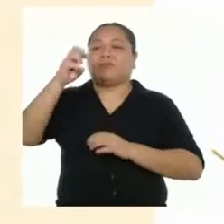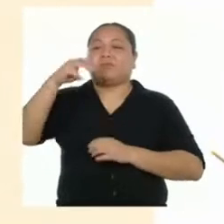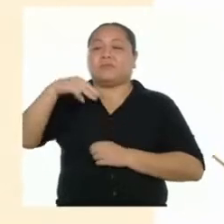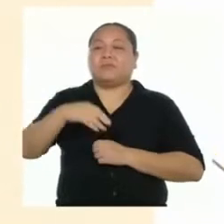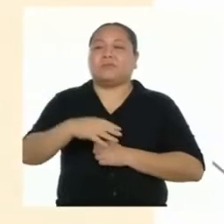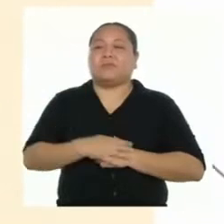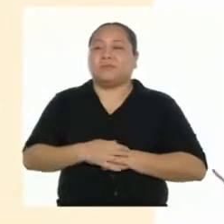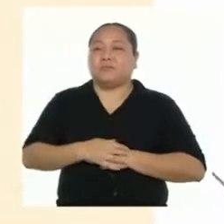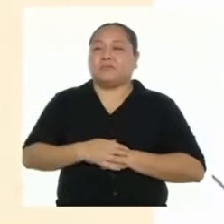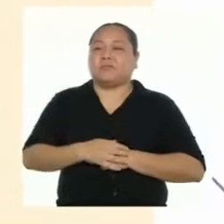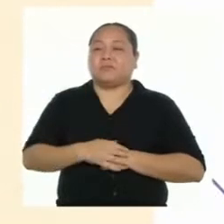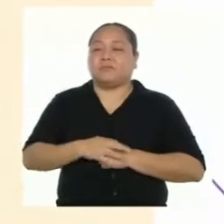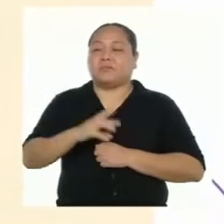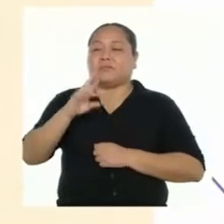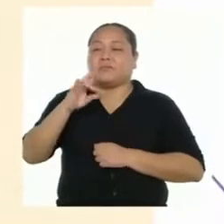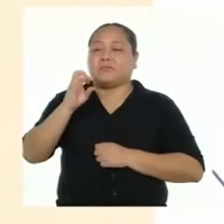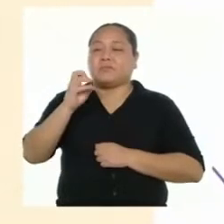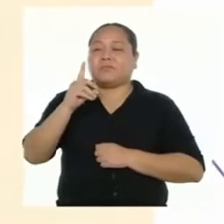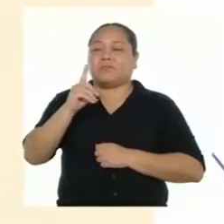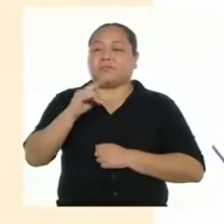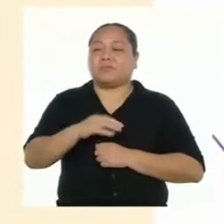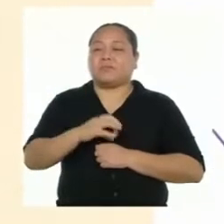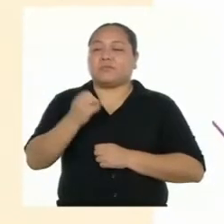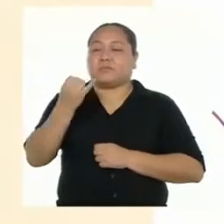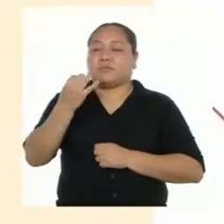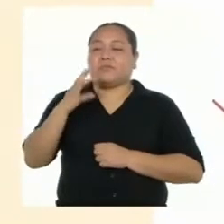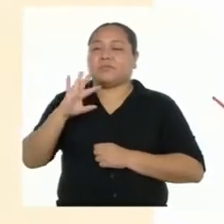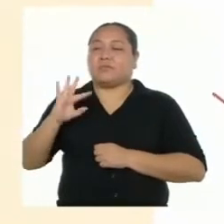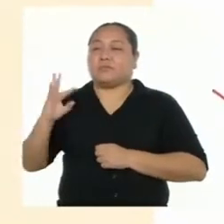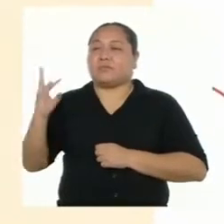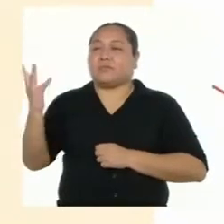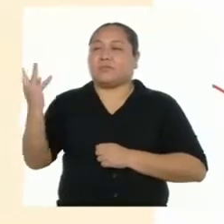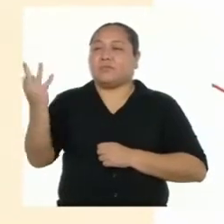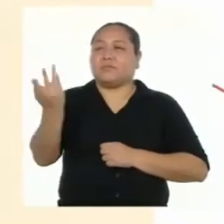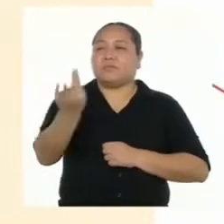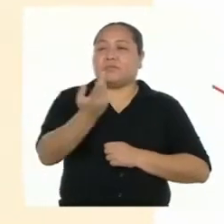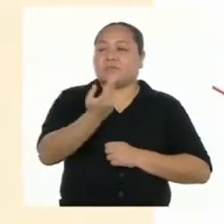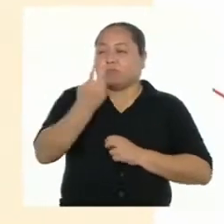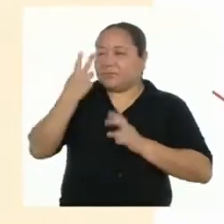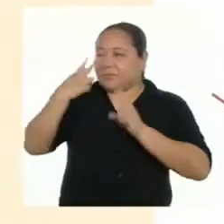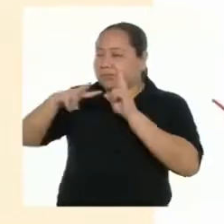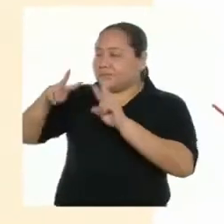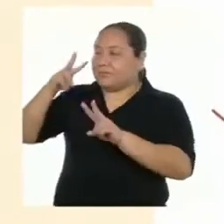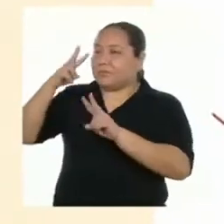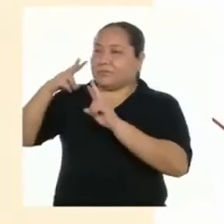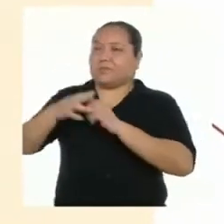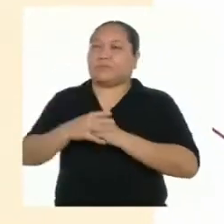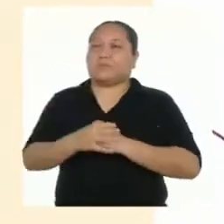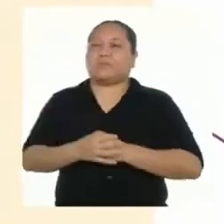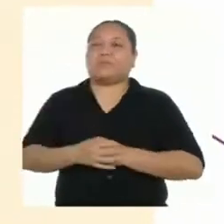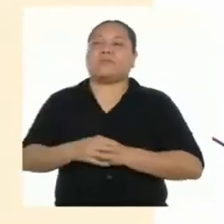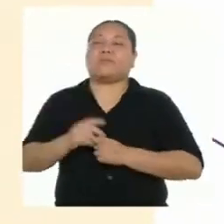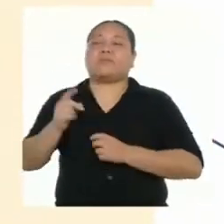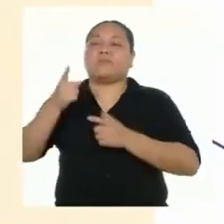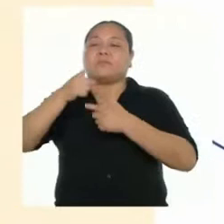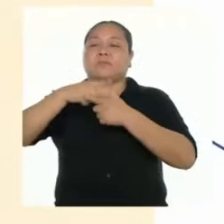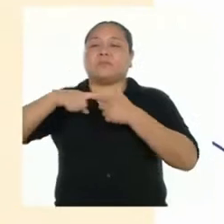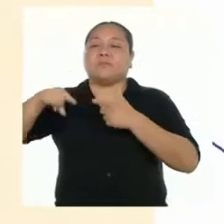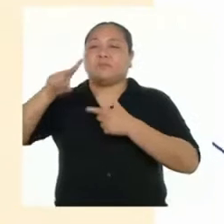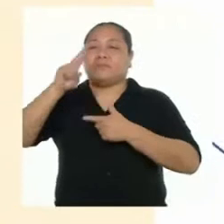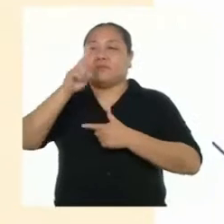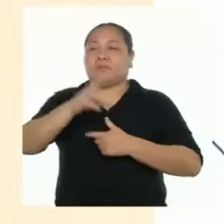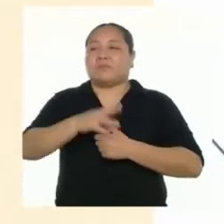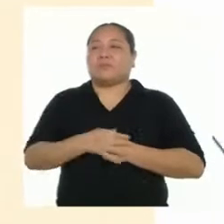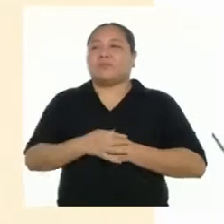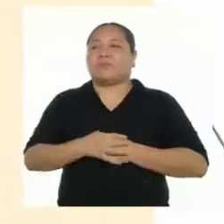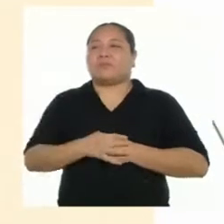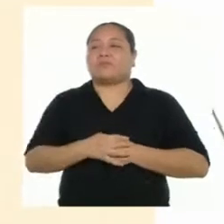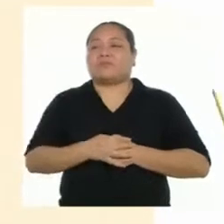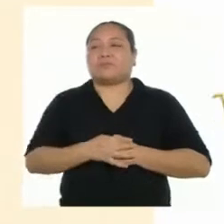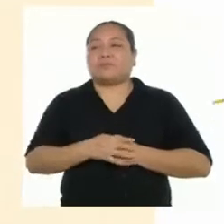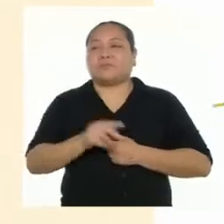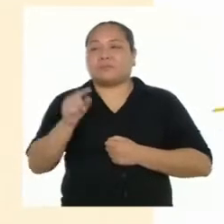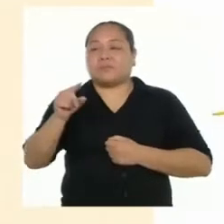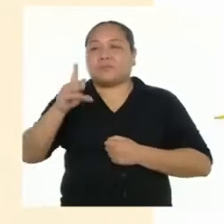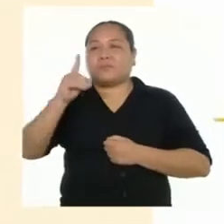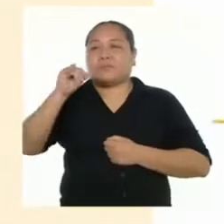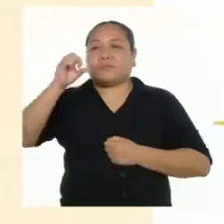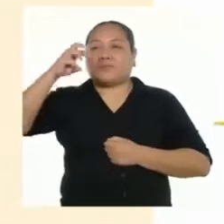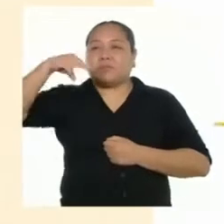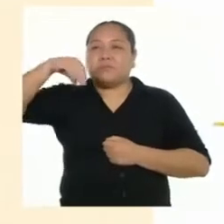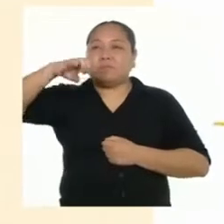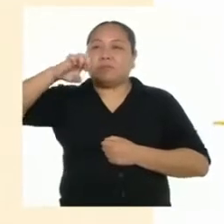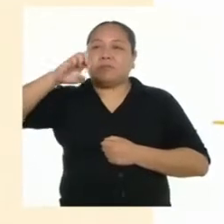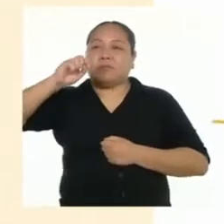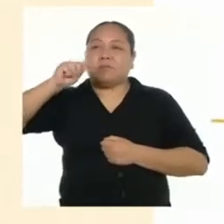centímetros. El radio lo puedo calcular midiendo el diámetro de este cilindro y dividiéndolo en 2. El